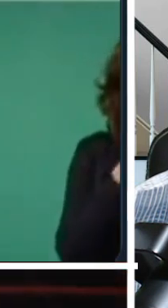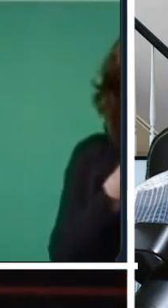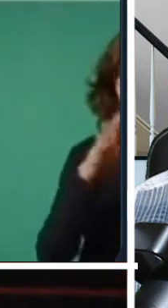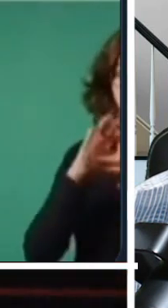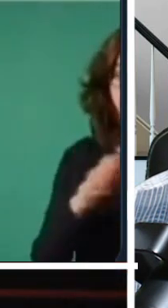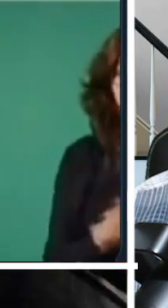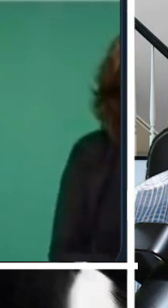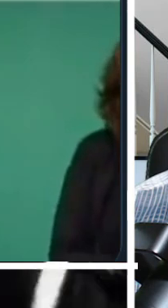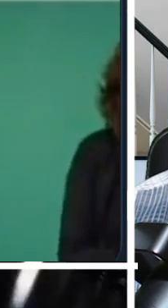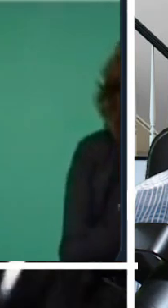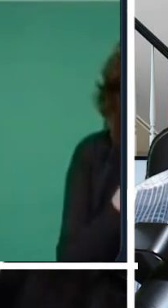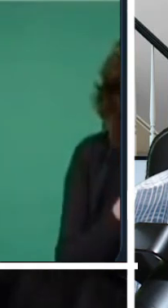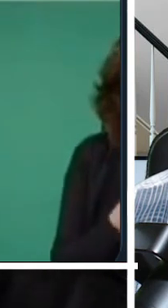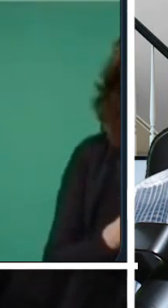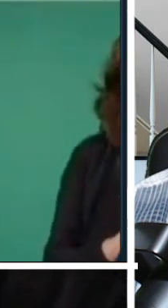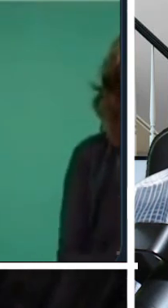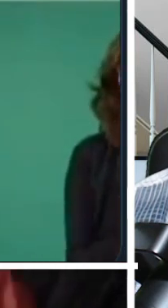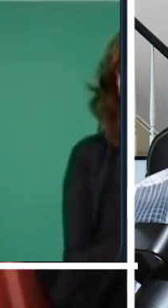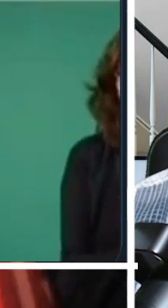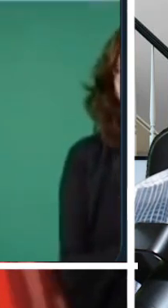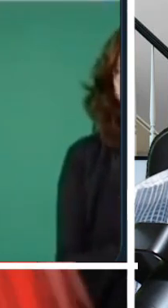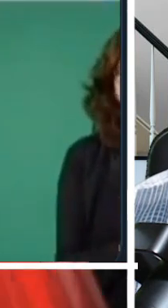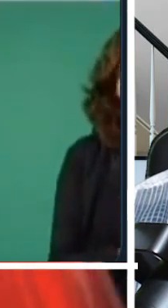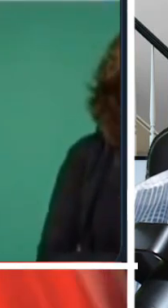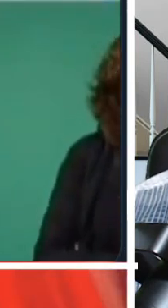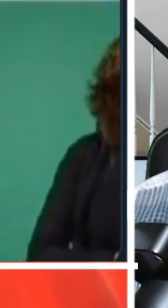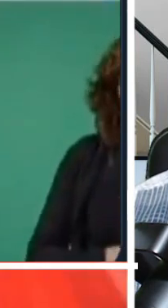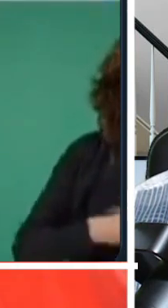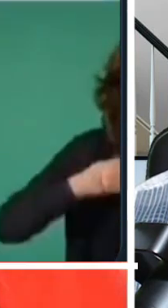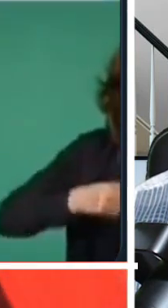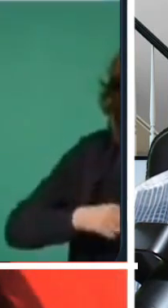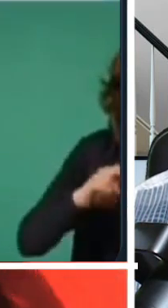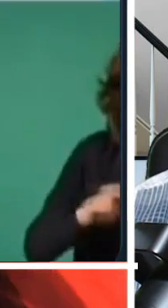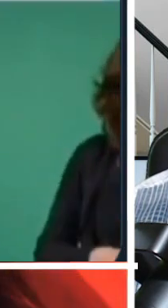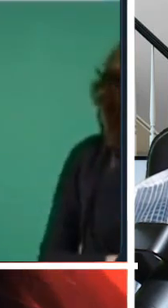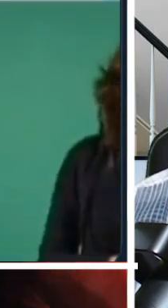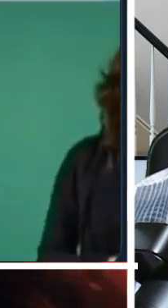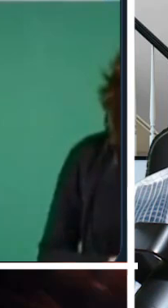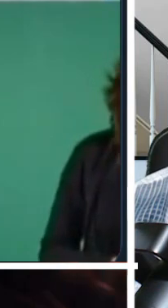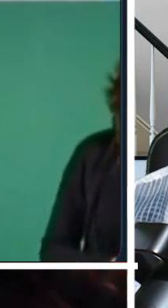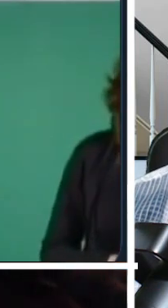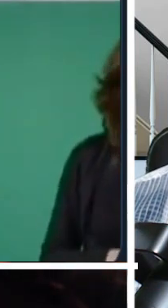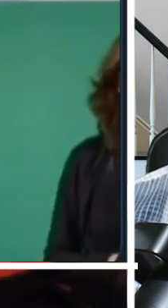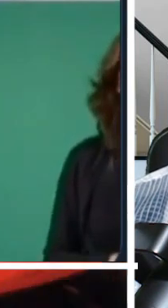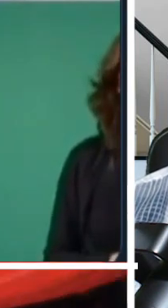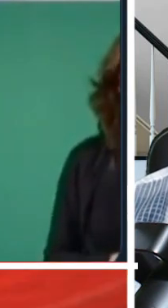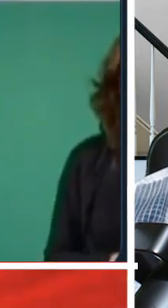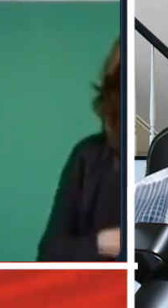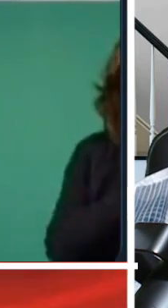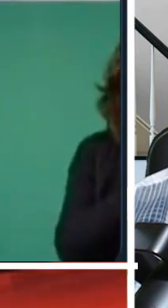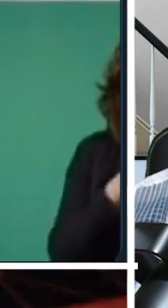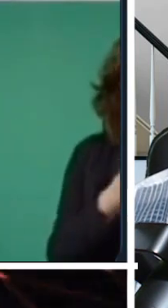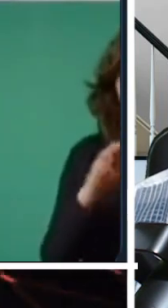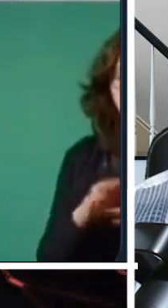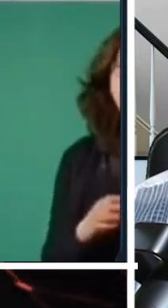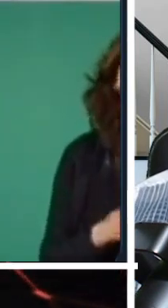todos los representantes de México en el deporte y los paralímpicos que